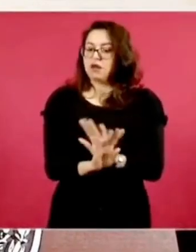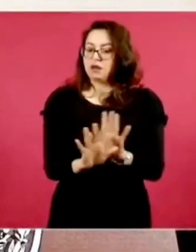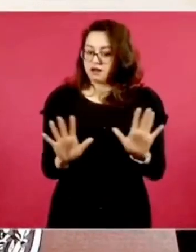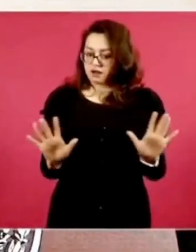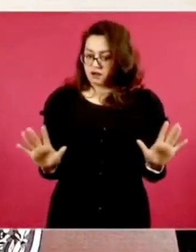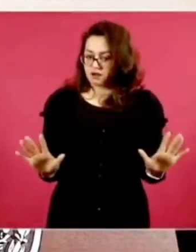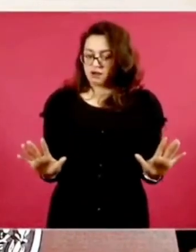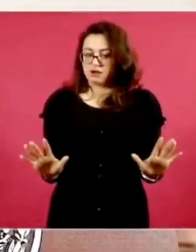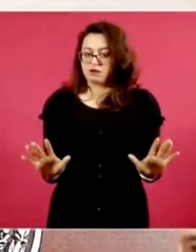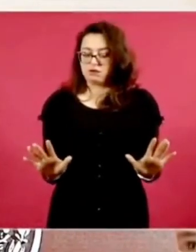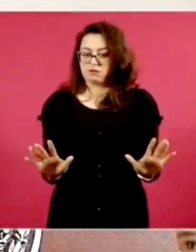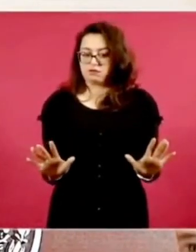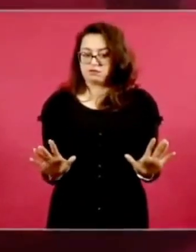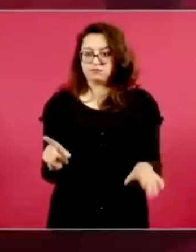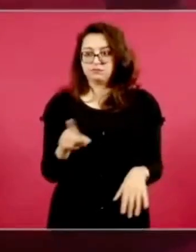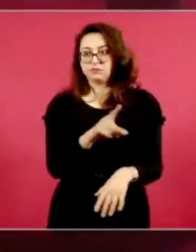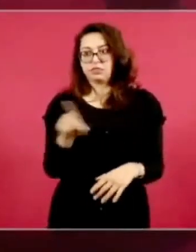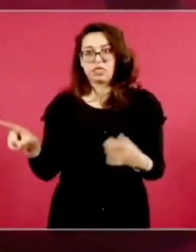sino